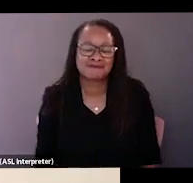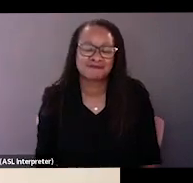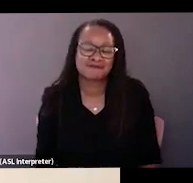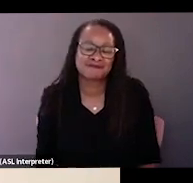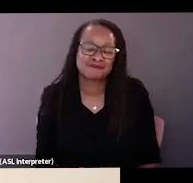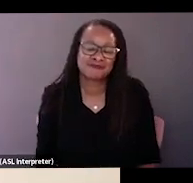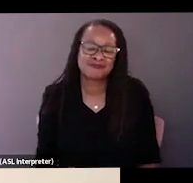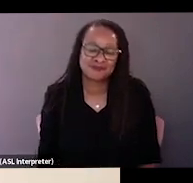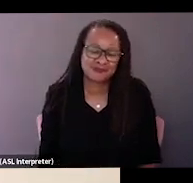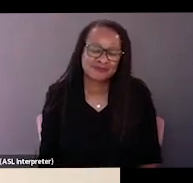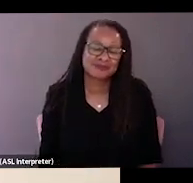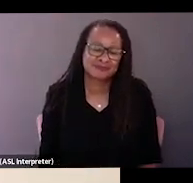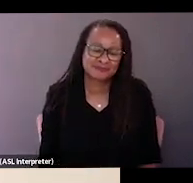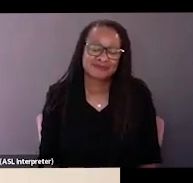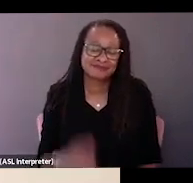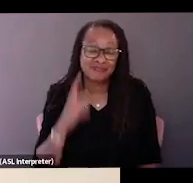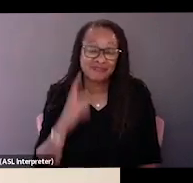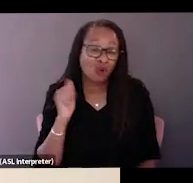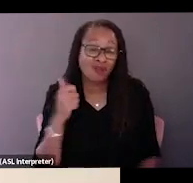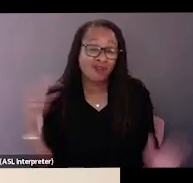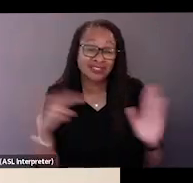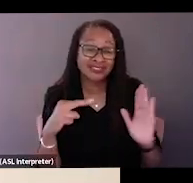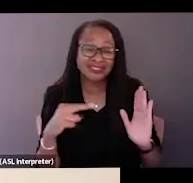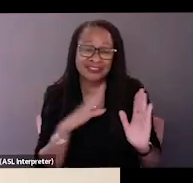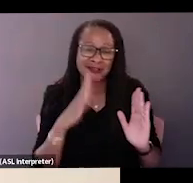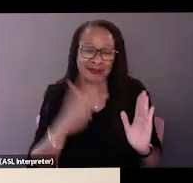algo que ella merece, ¿no?